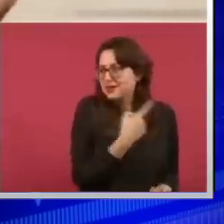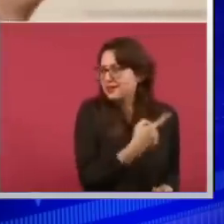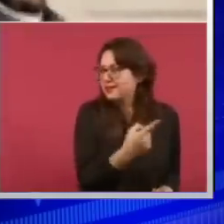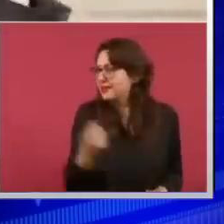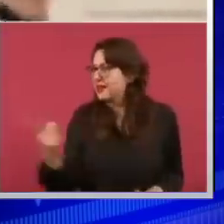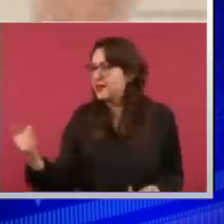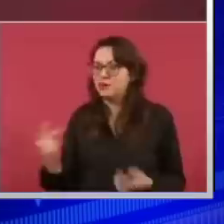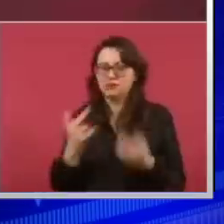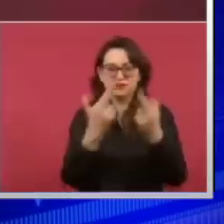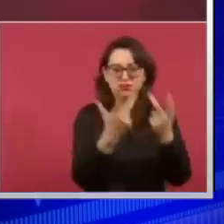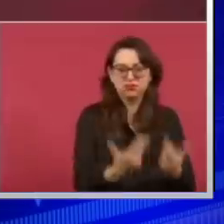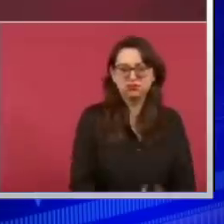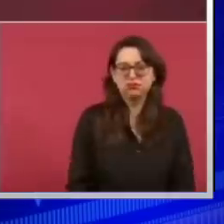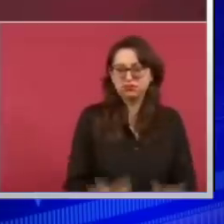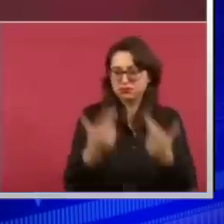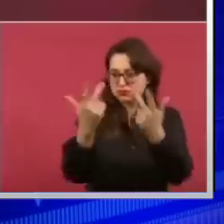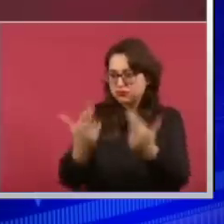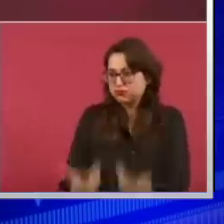se llevaba